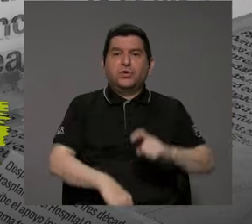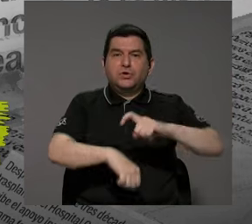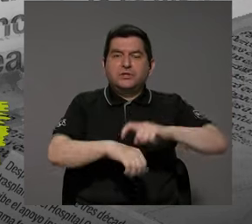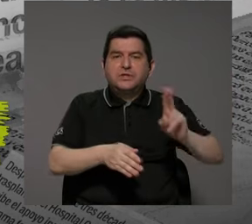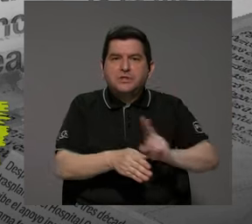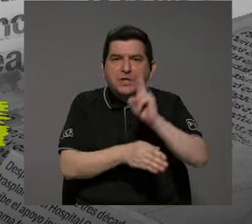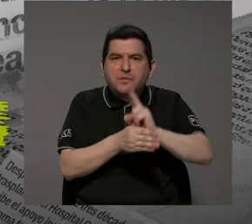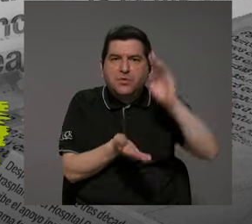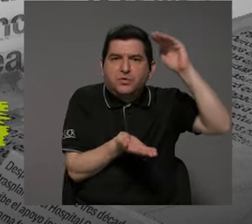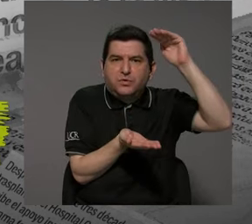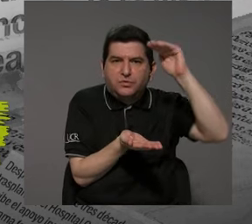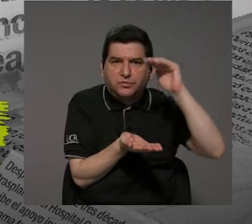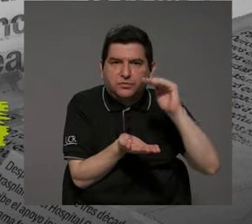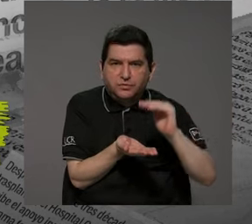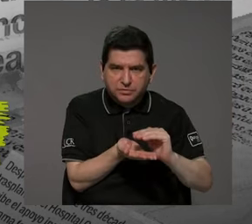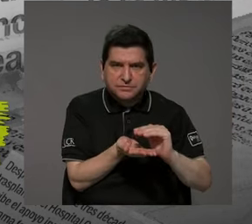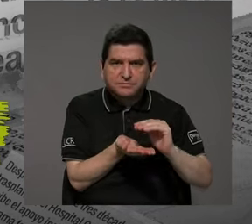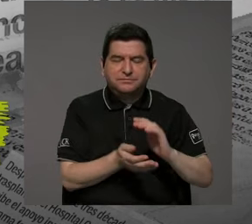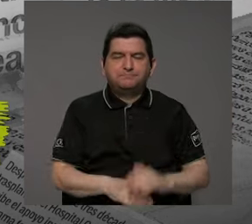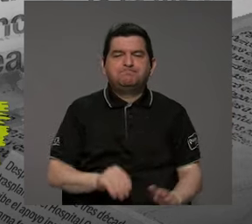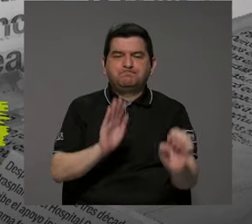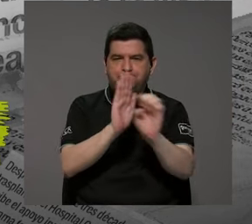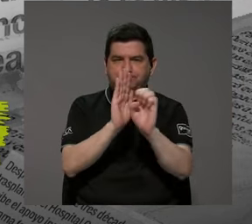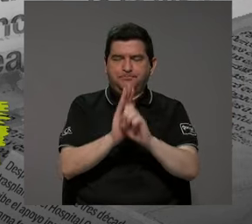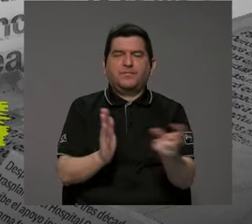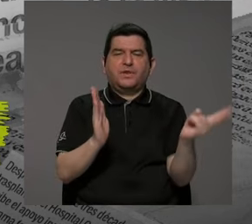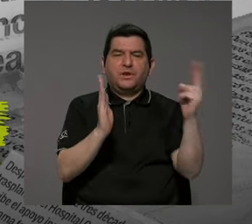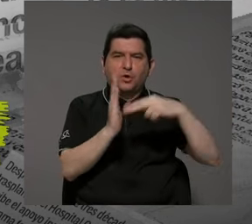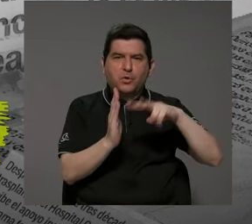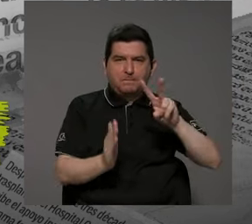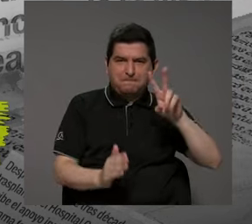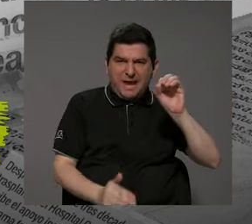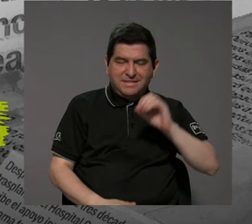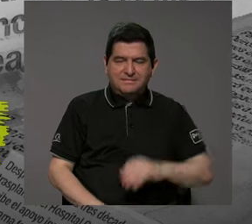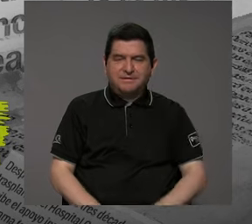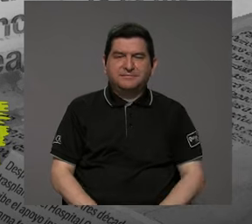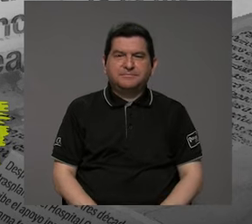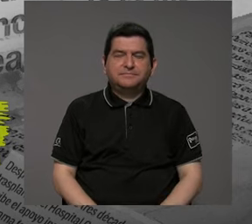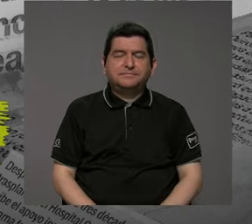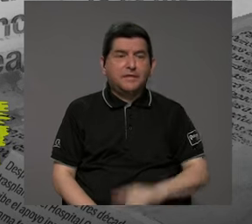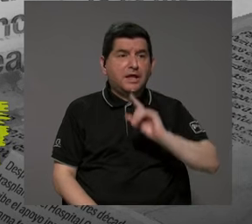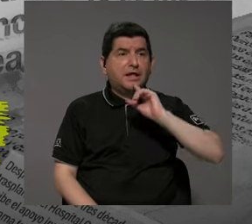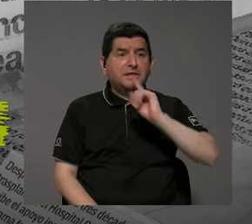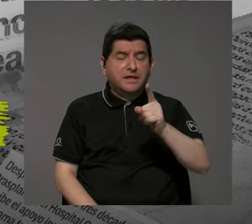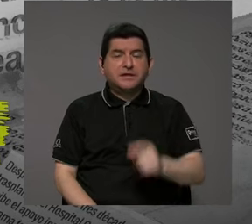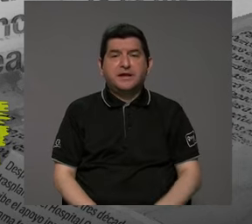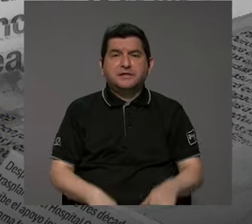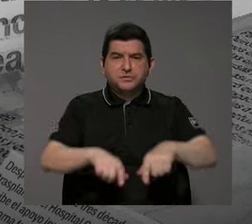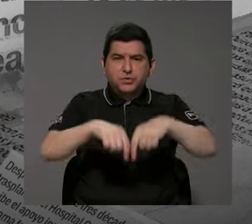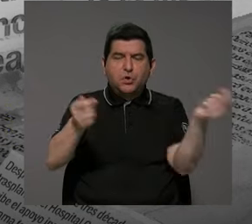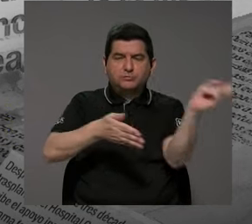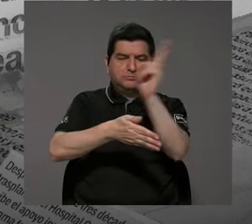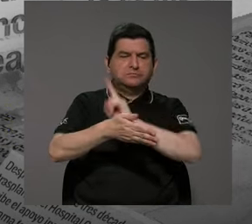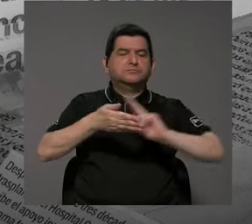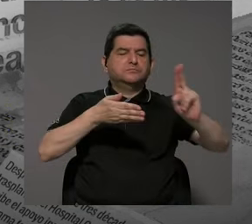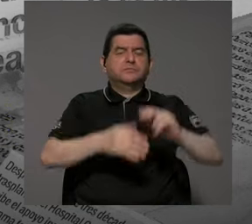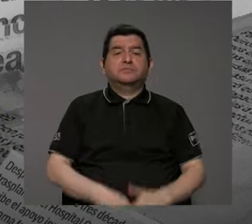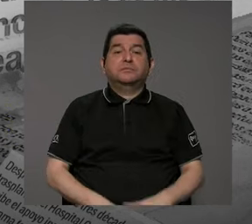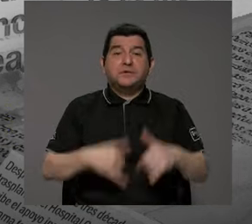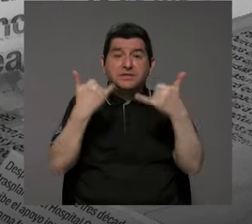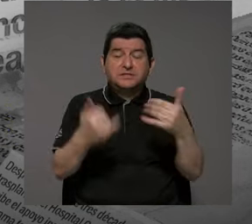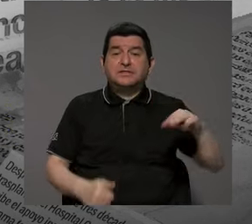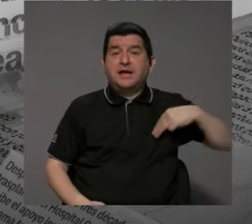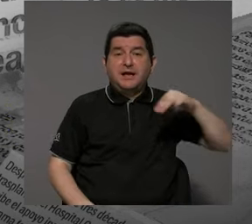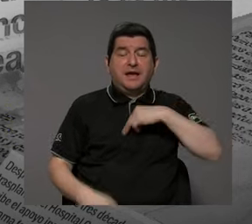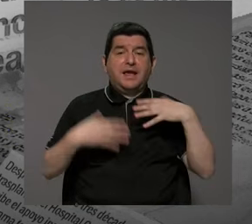se ha ido reduciendo verdad por ejemplo en el 2020 en unas declaraciones que se le dio el seminario universidad ya el